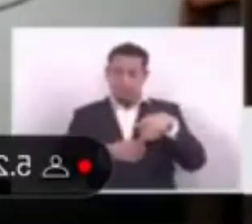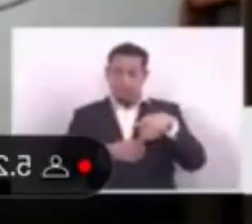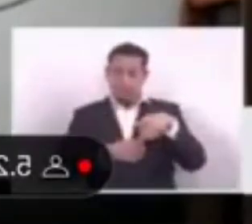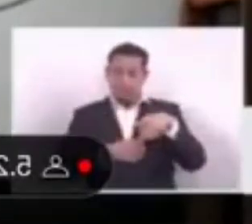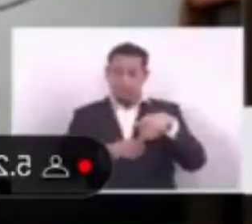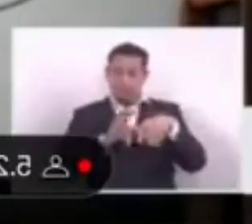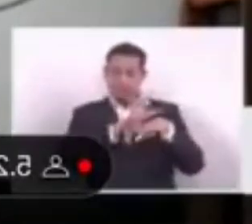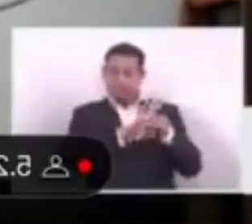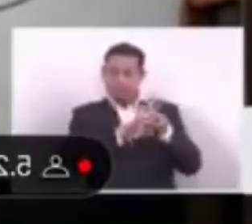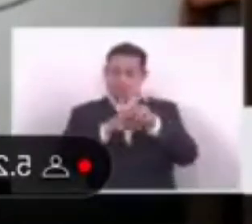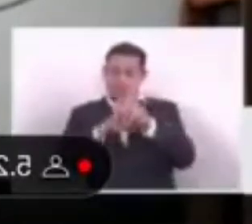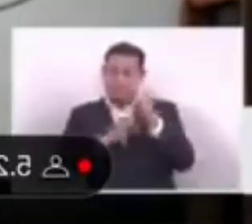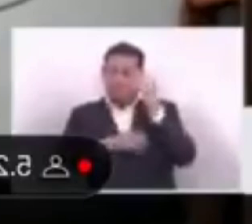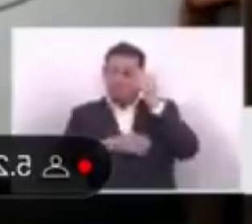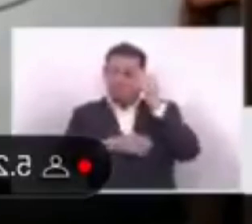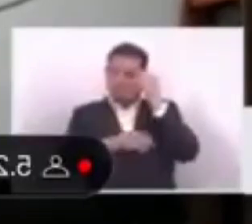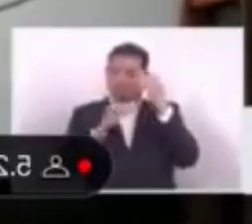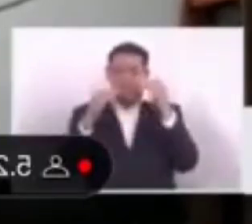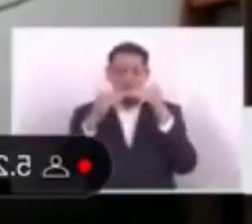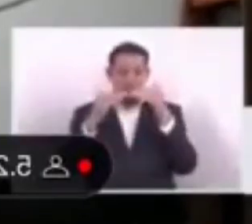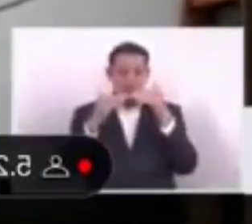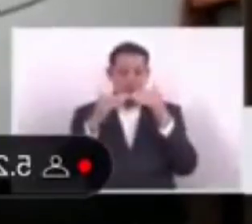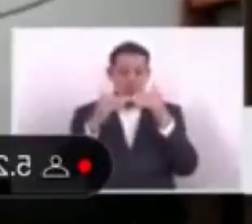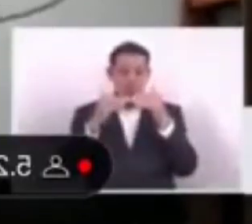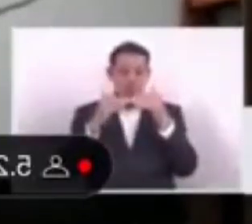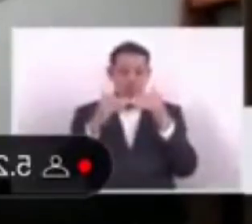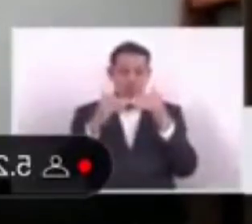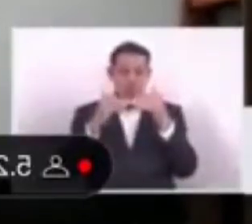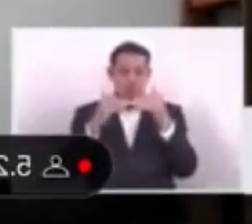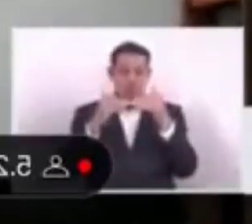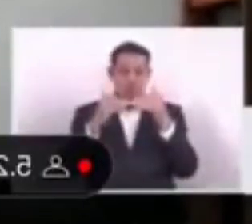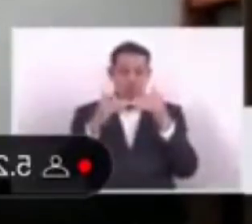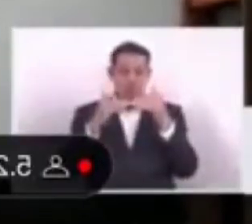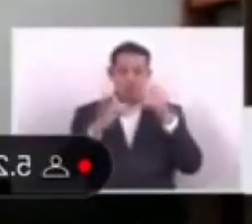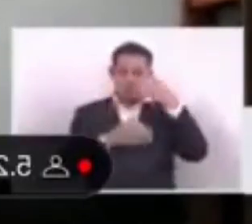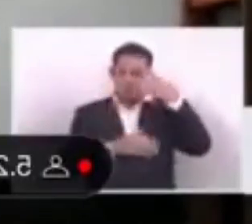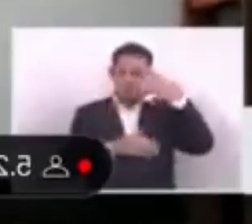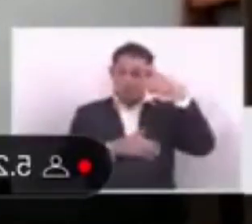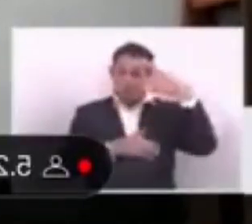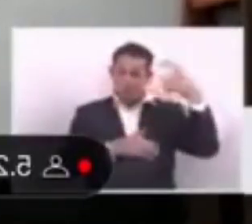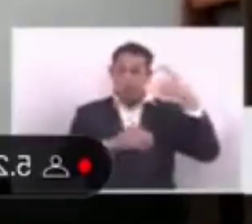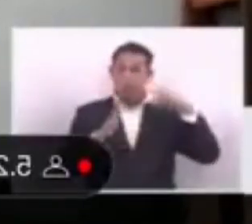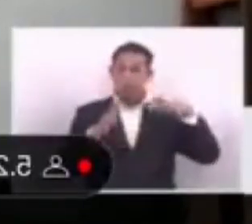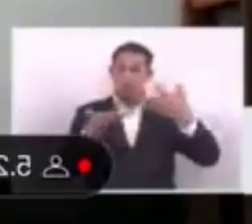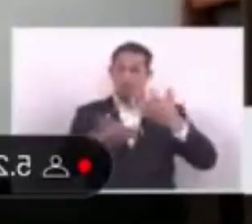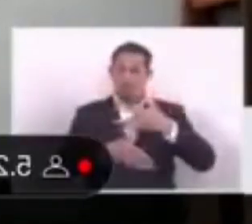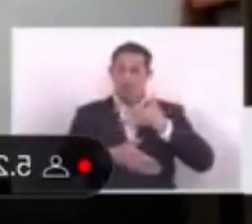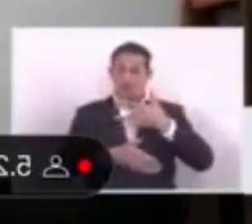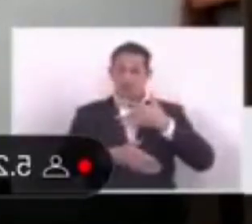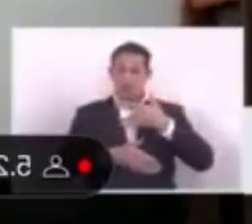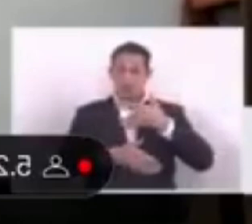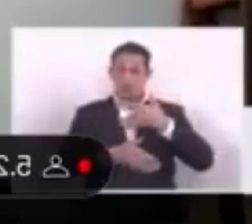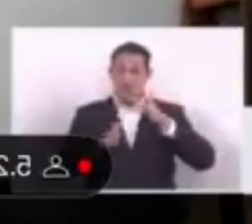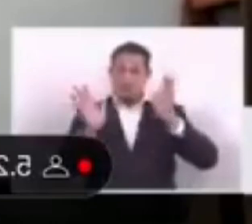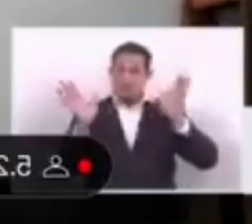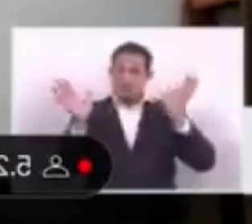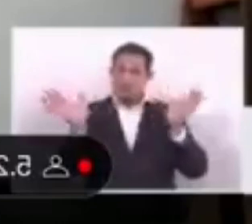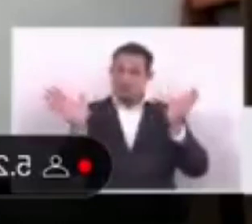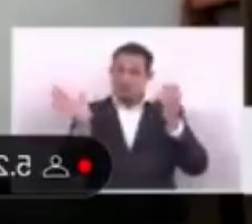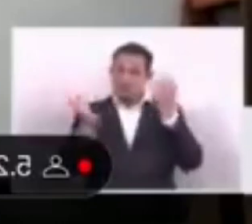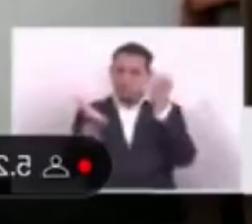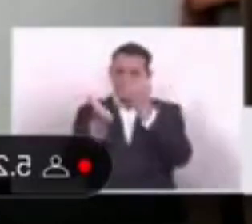me llevaba a pensar también y a recordarme cómo se habrá sentido Cristo cuando